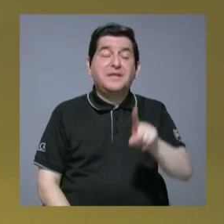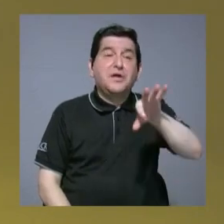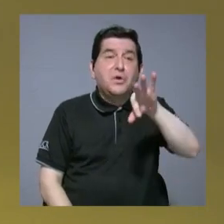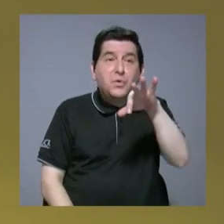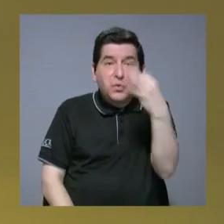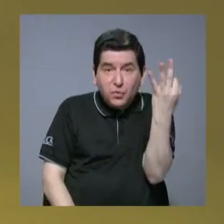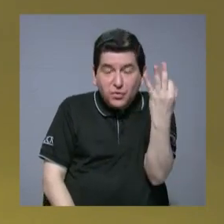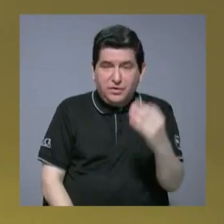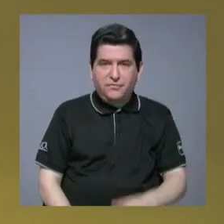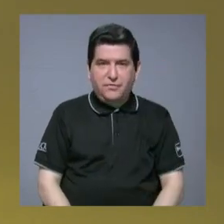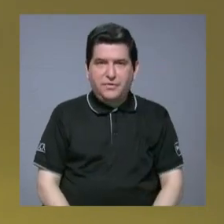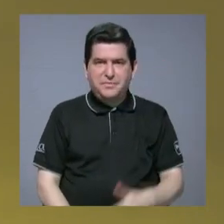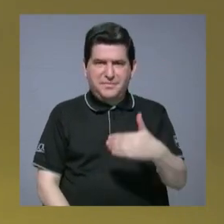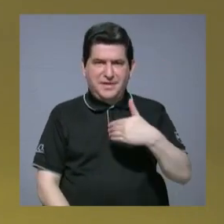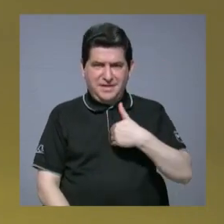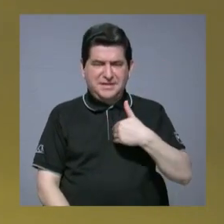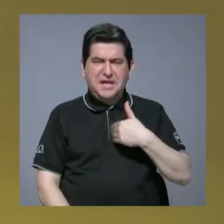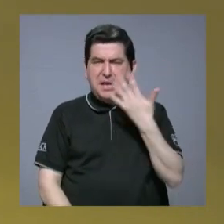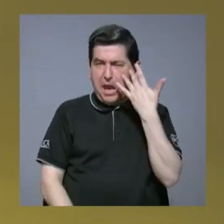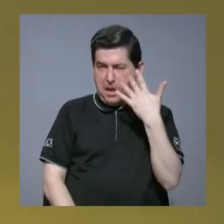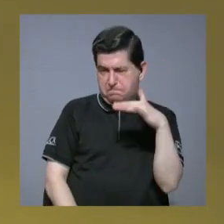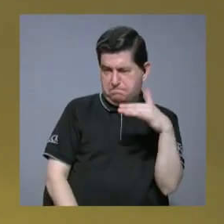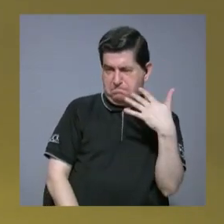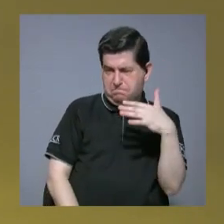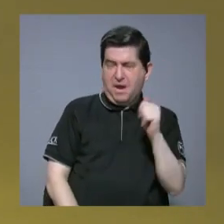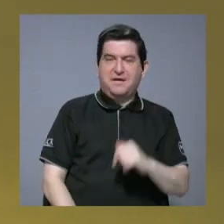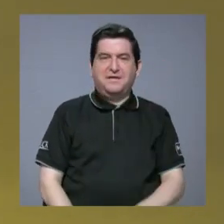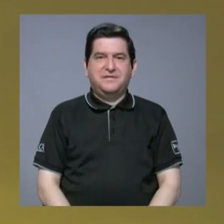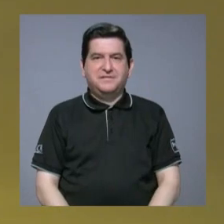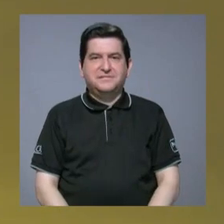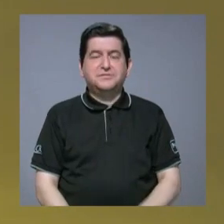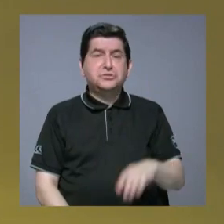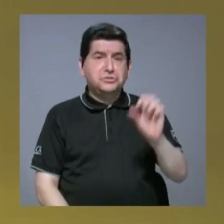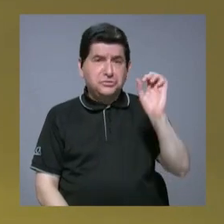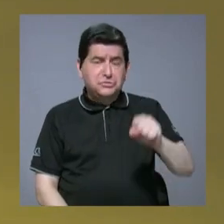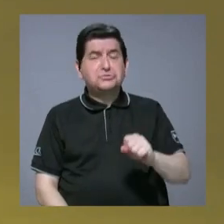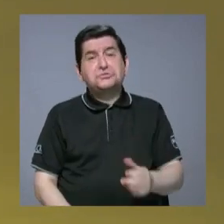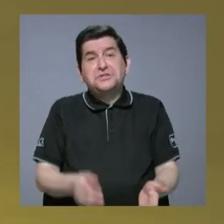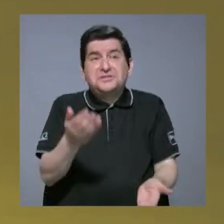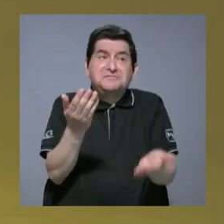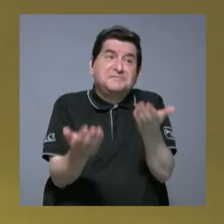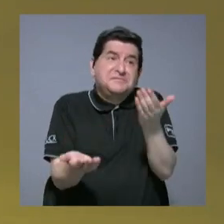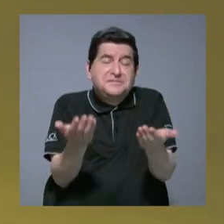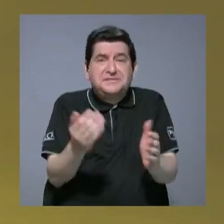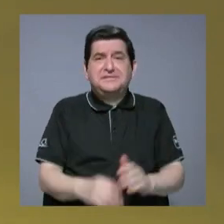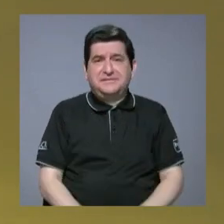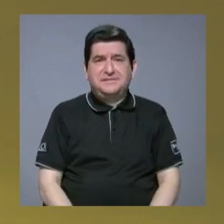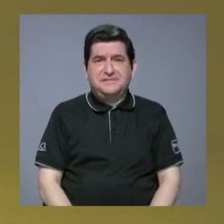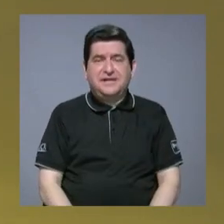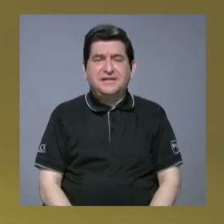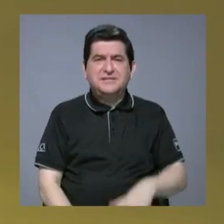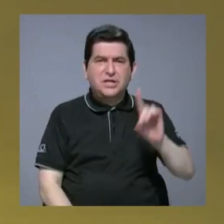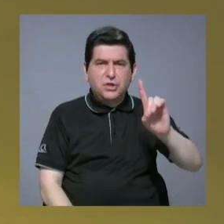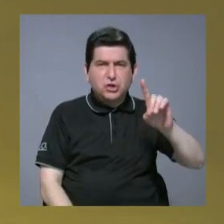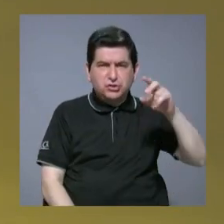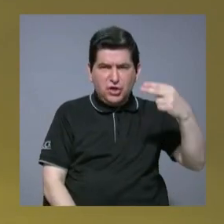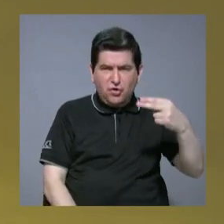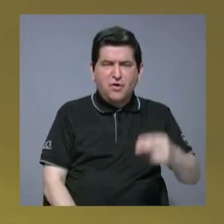manera tienen un cierto parecido, Sí, sí. por lo menos posiblemente Dustin Hoffman